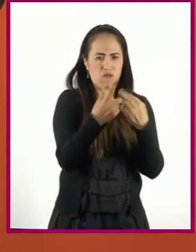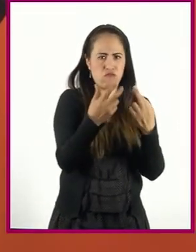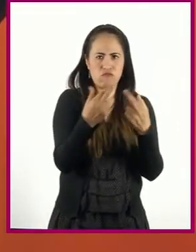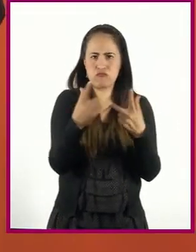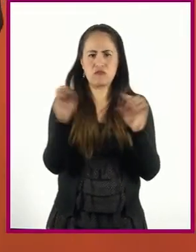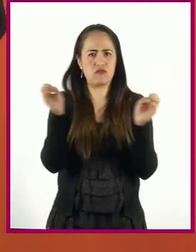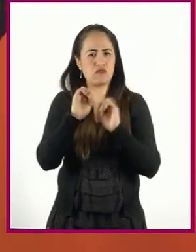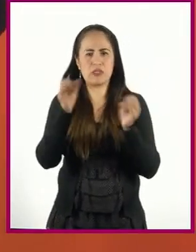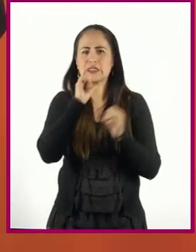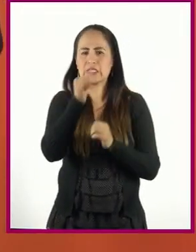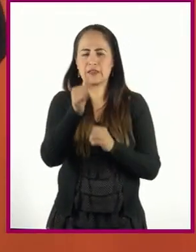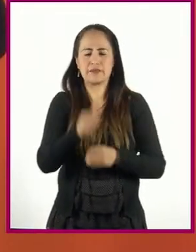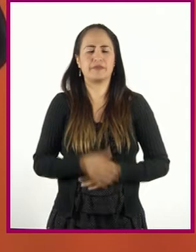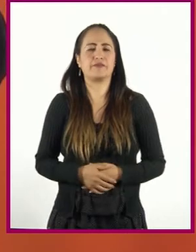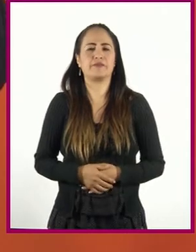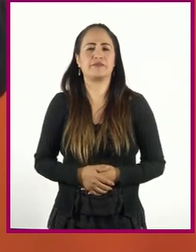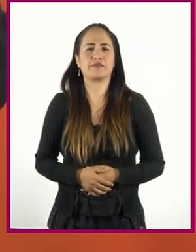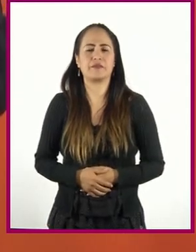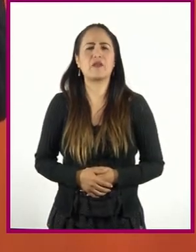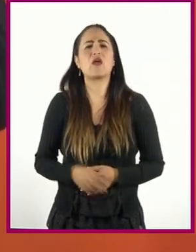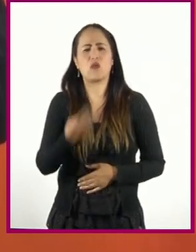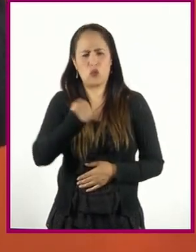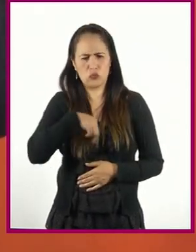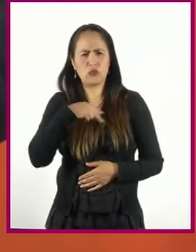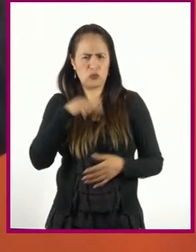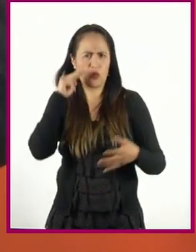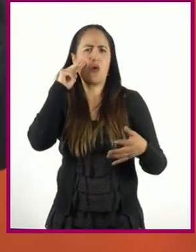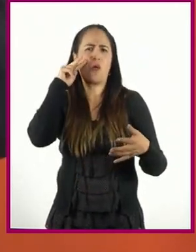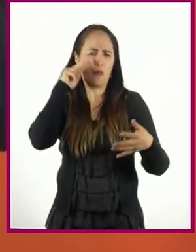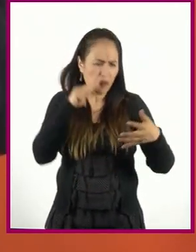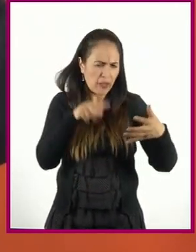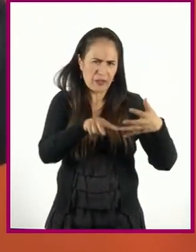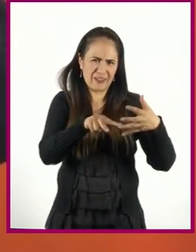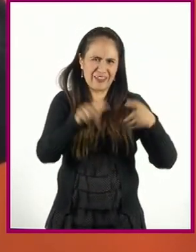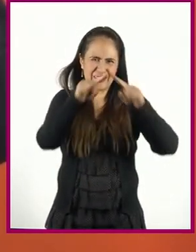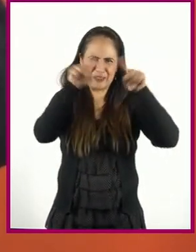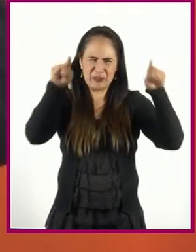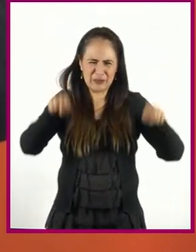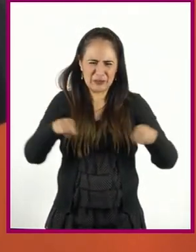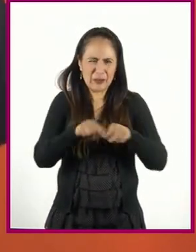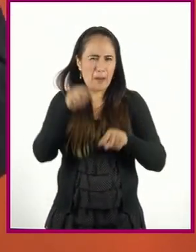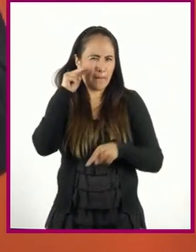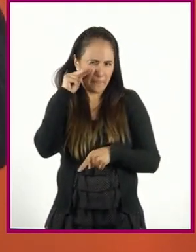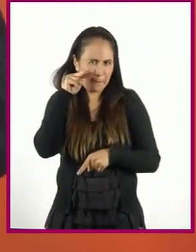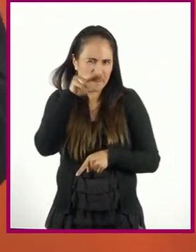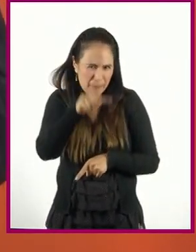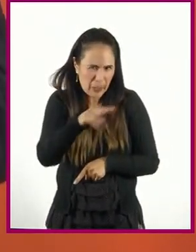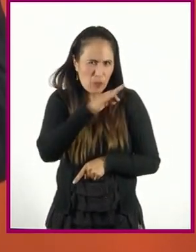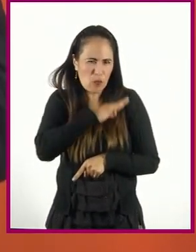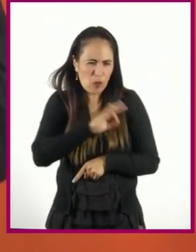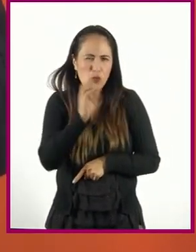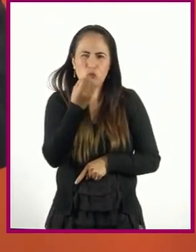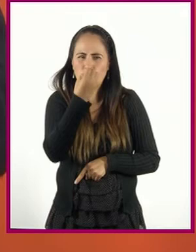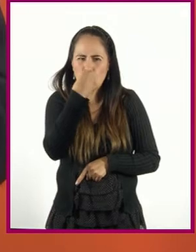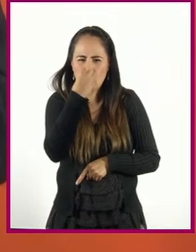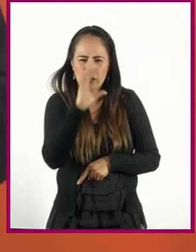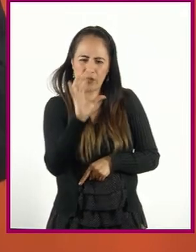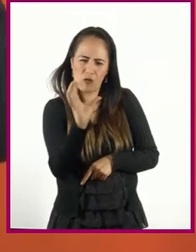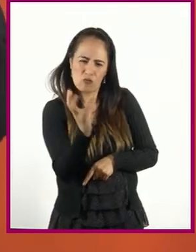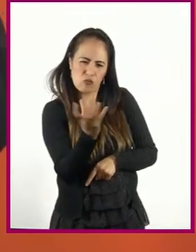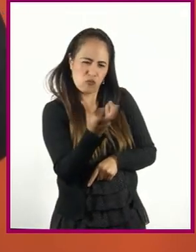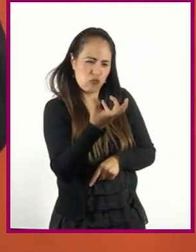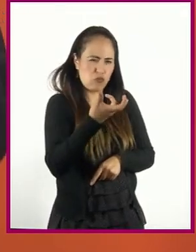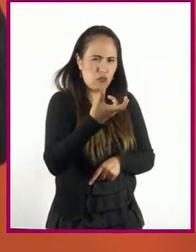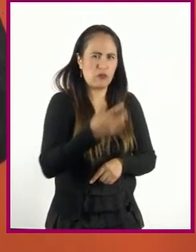que podemos ver hacia el interior del horno cuando estamos cocinando o calentando la comida, las